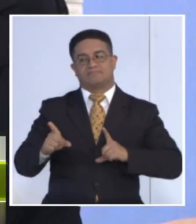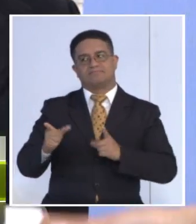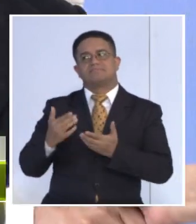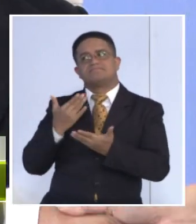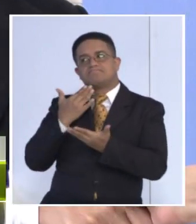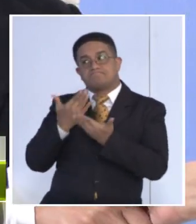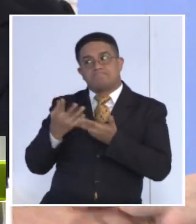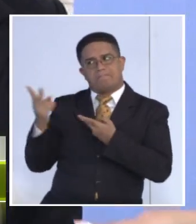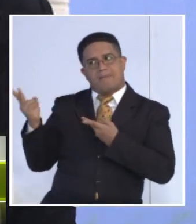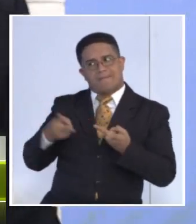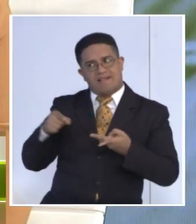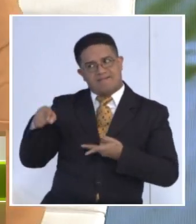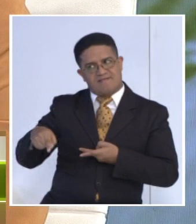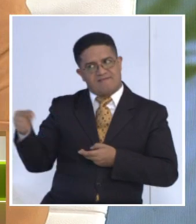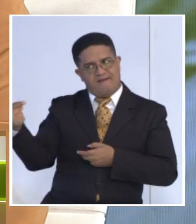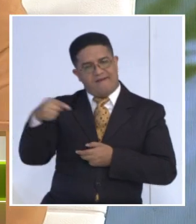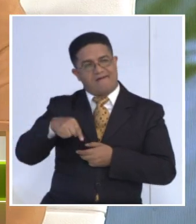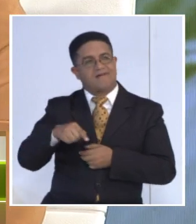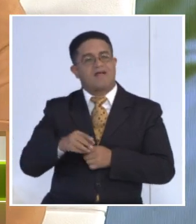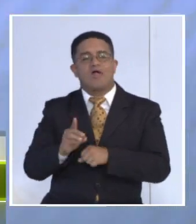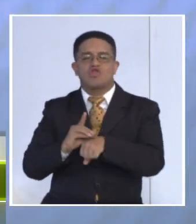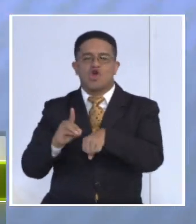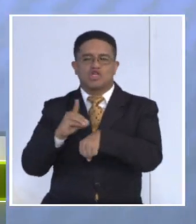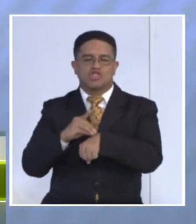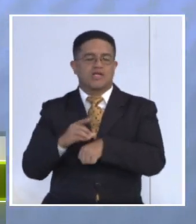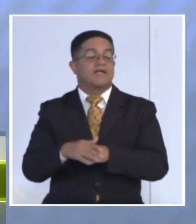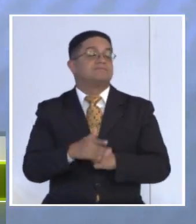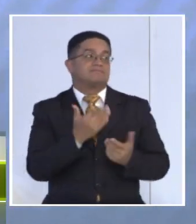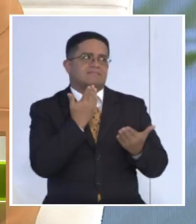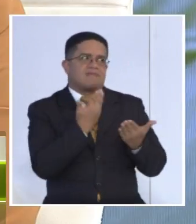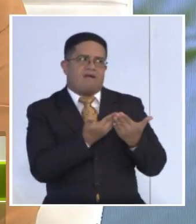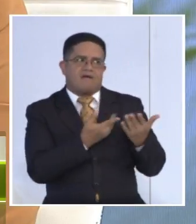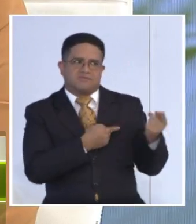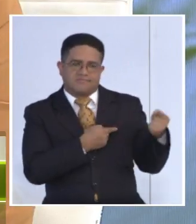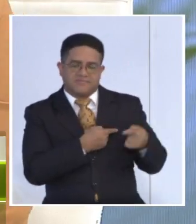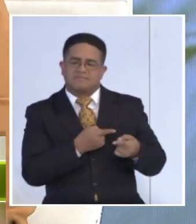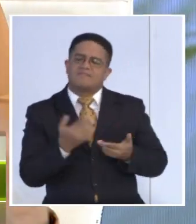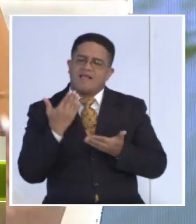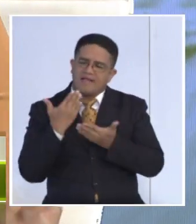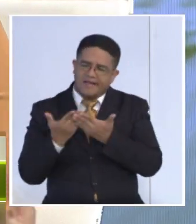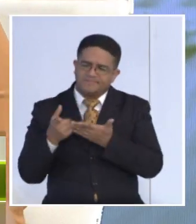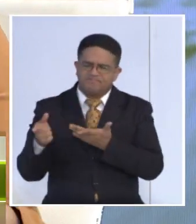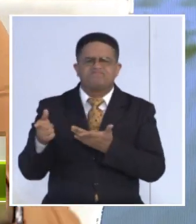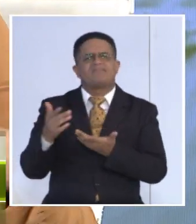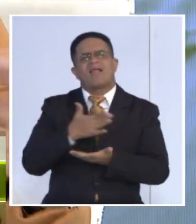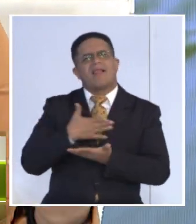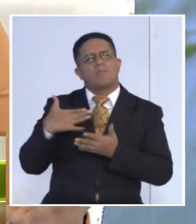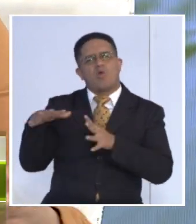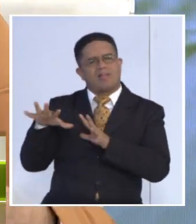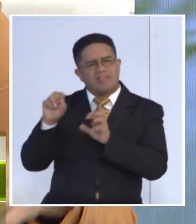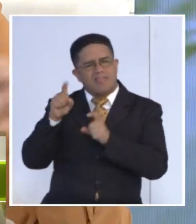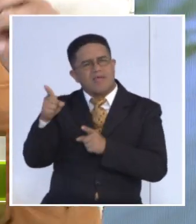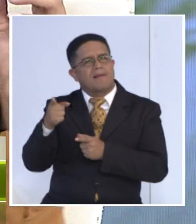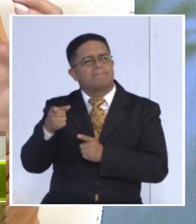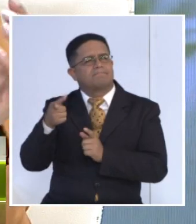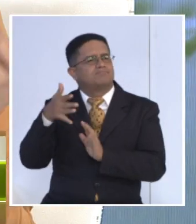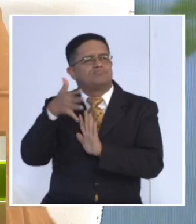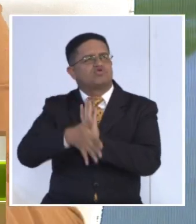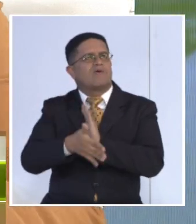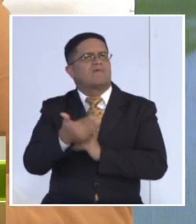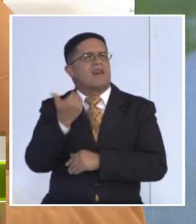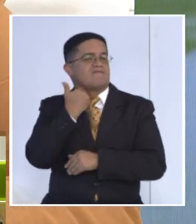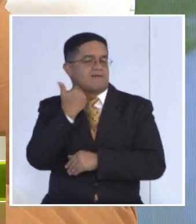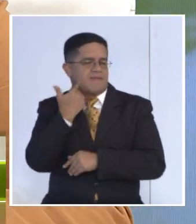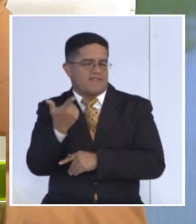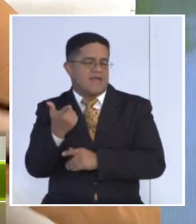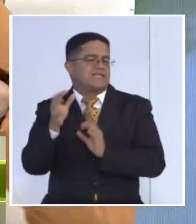recibirla. Bienvenida, Un placer, doctora. Gracias a ti por la oportunidad de tu programa. Gracias por acompañarnos. Vamos a entender más sobre la fibrosis quística. Siempre nos vamos directamente